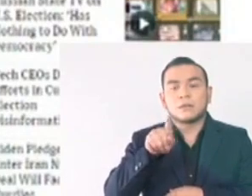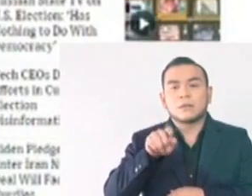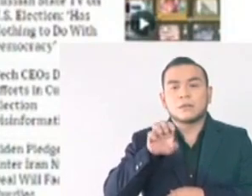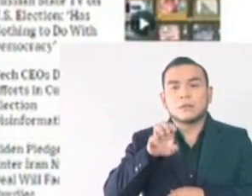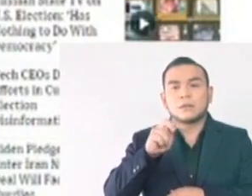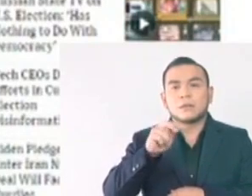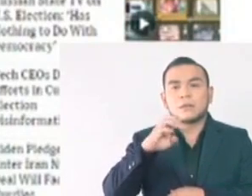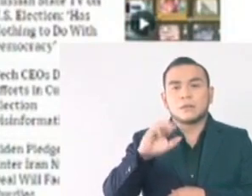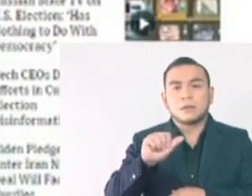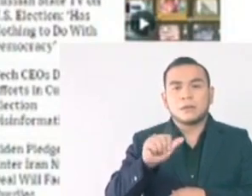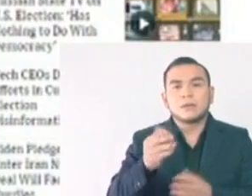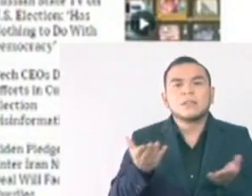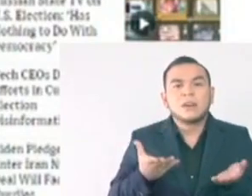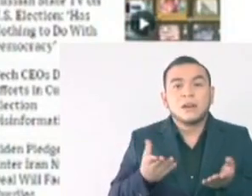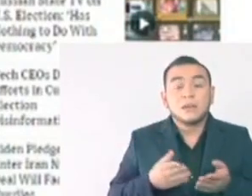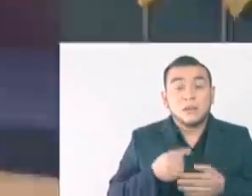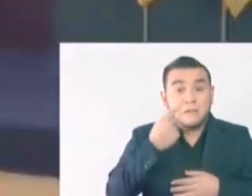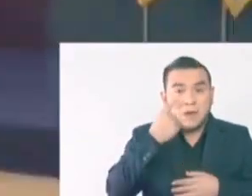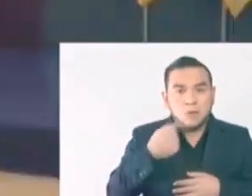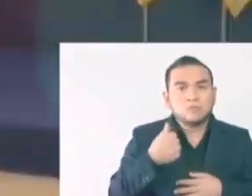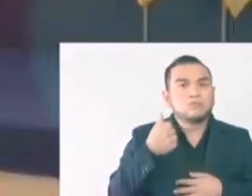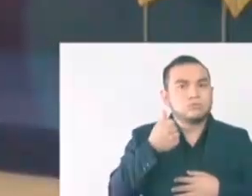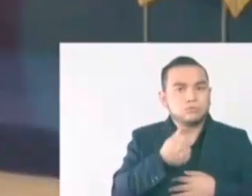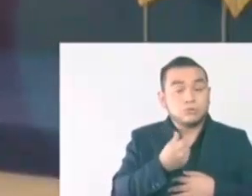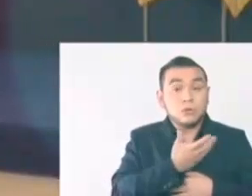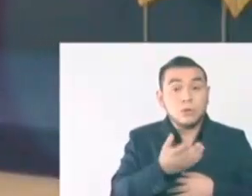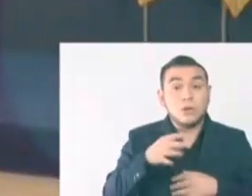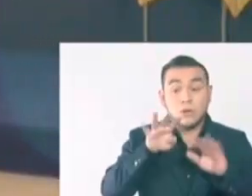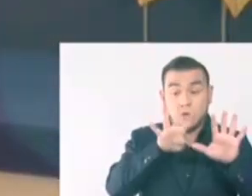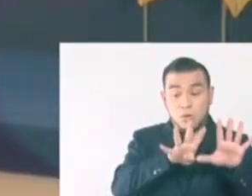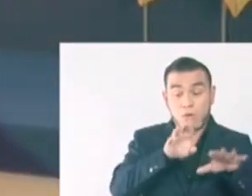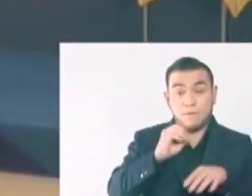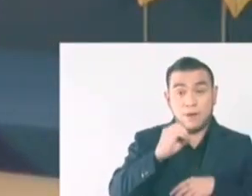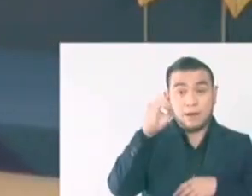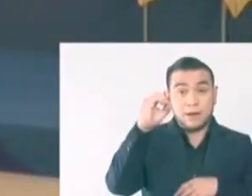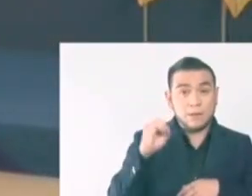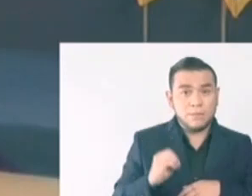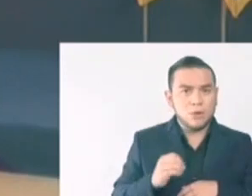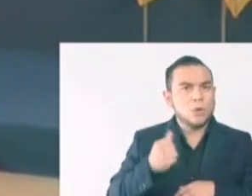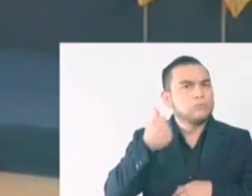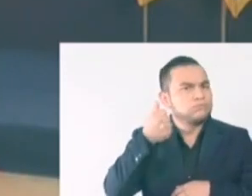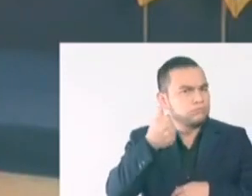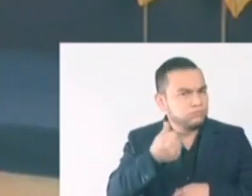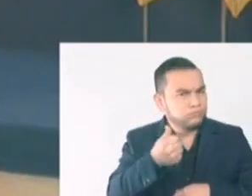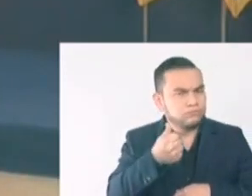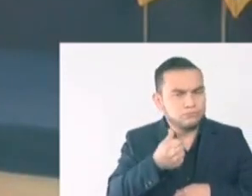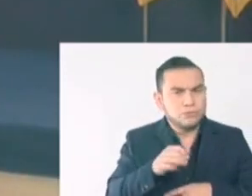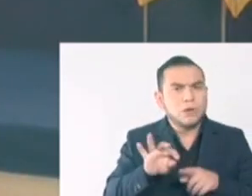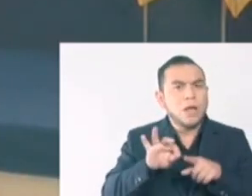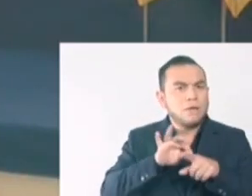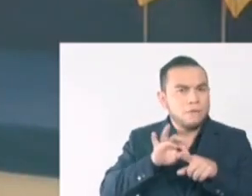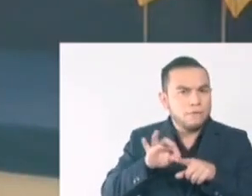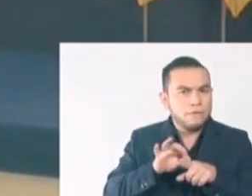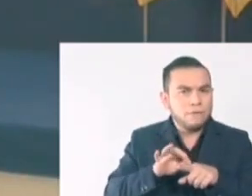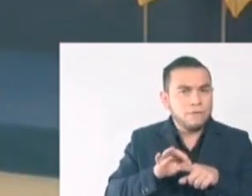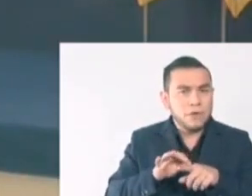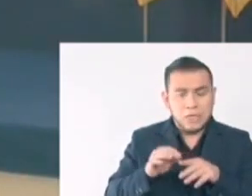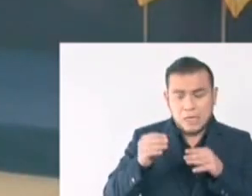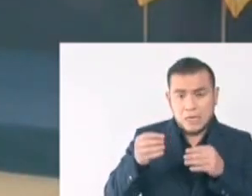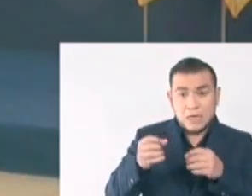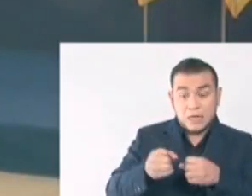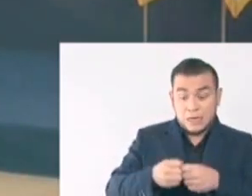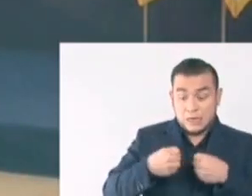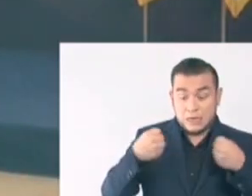altamente efectiva y que tenía 90% de efectividad. Eso lo dijo el diario de hoy, un día